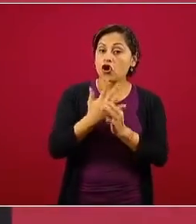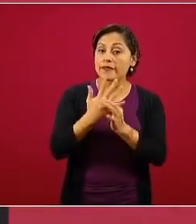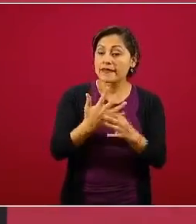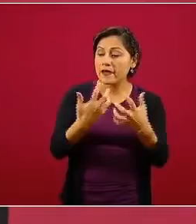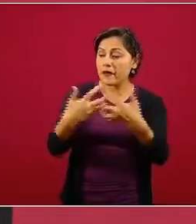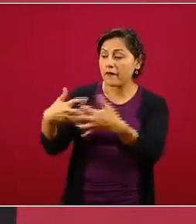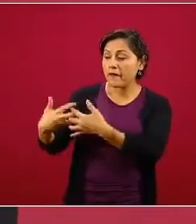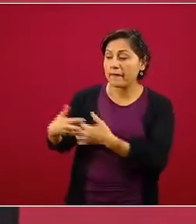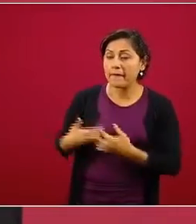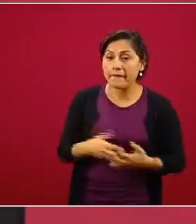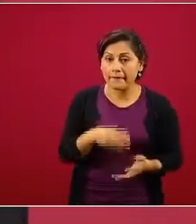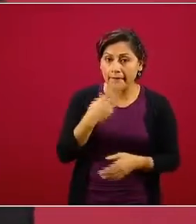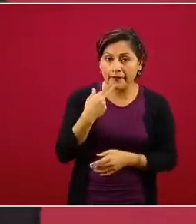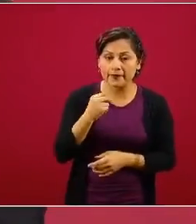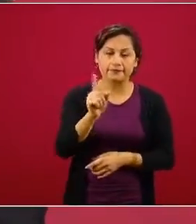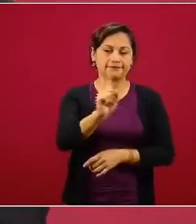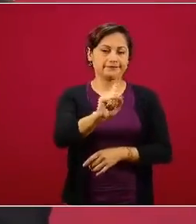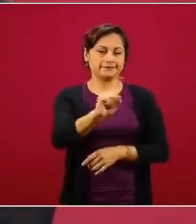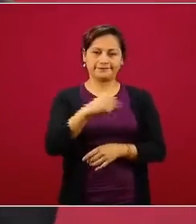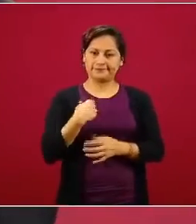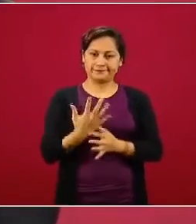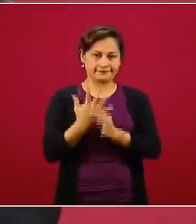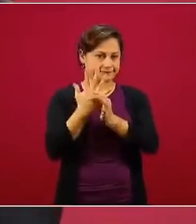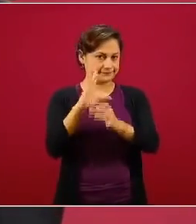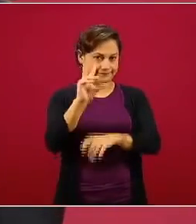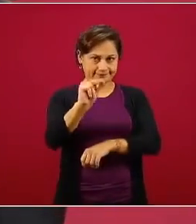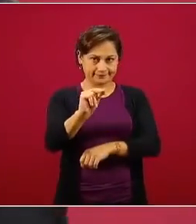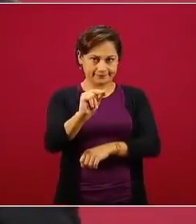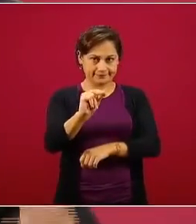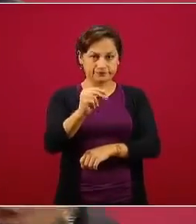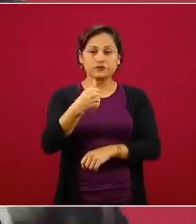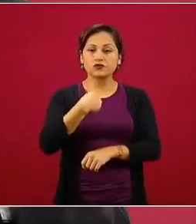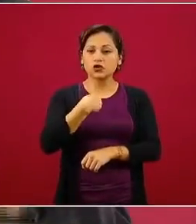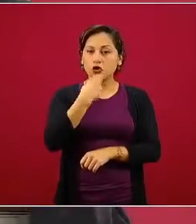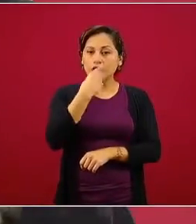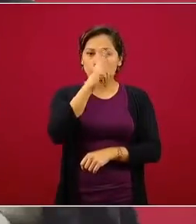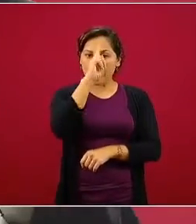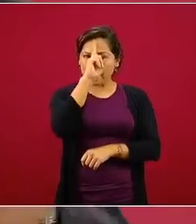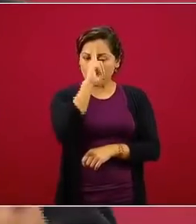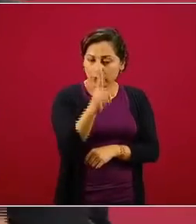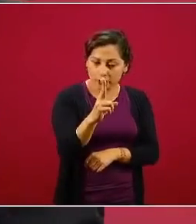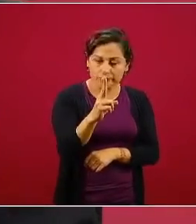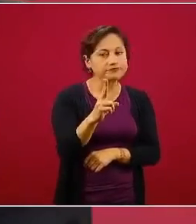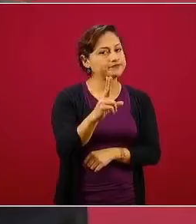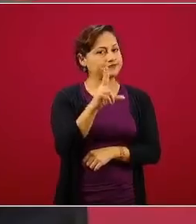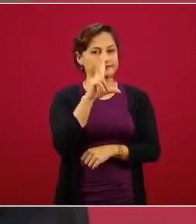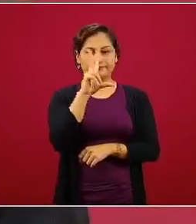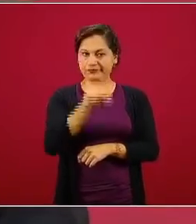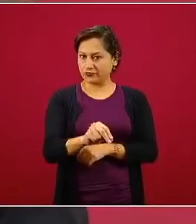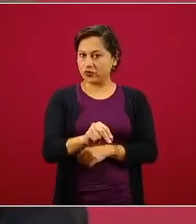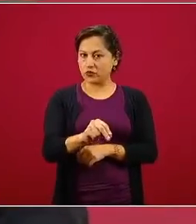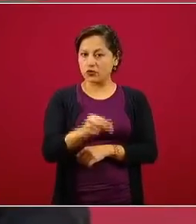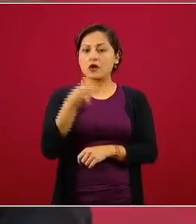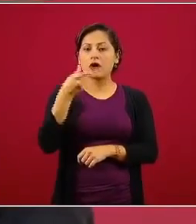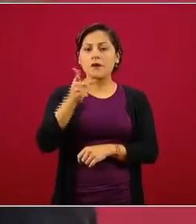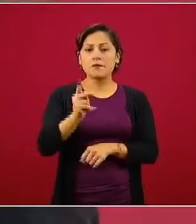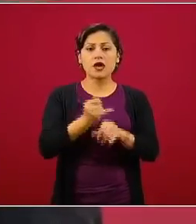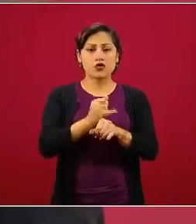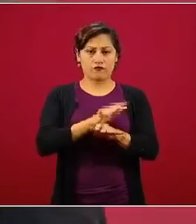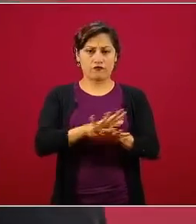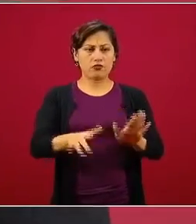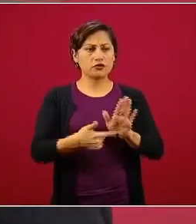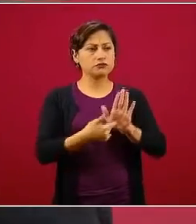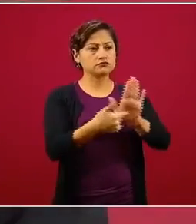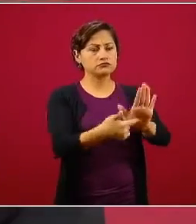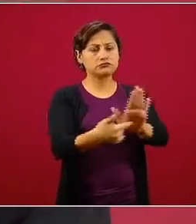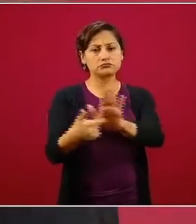Además, no hay que prohibir nada, pero sí hay que acercar información